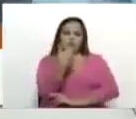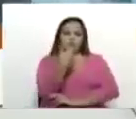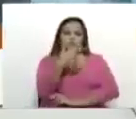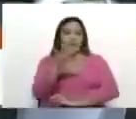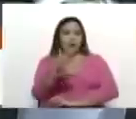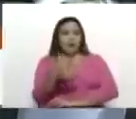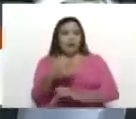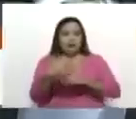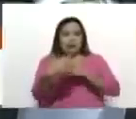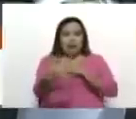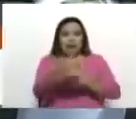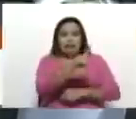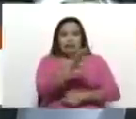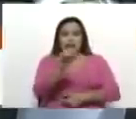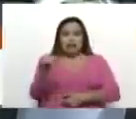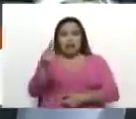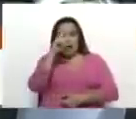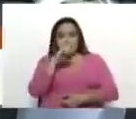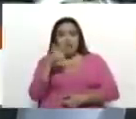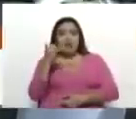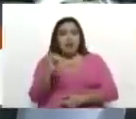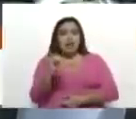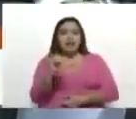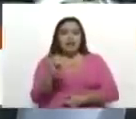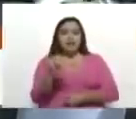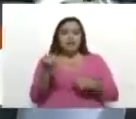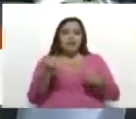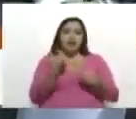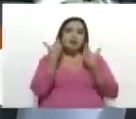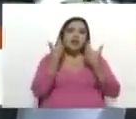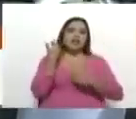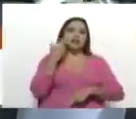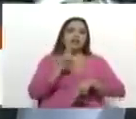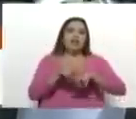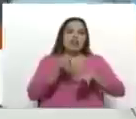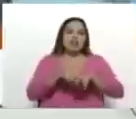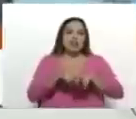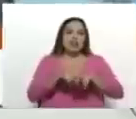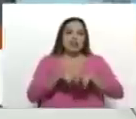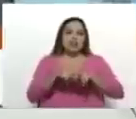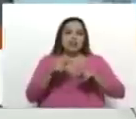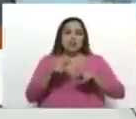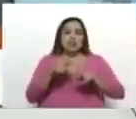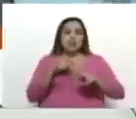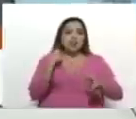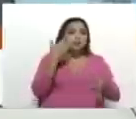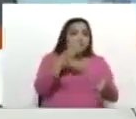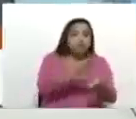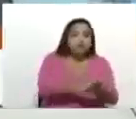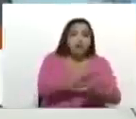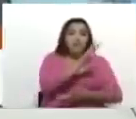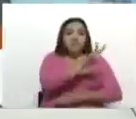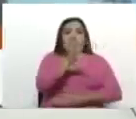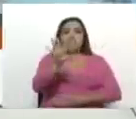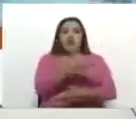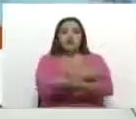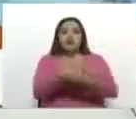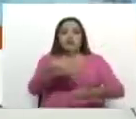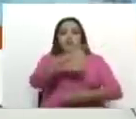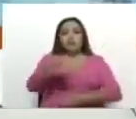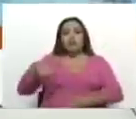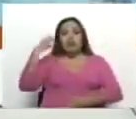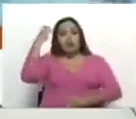y hubo una epidemia de peste negra que vino de la Asia meridional y que acabó con 25 millones de europeos en dos